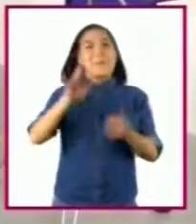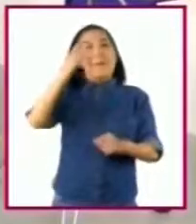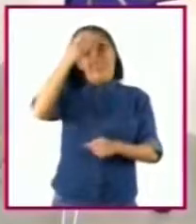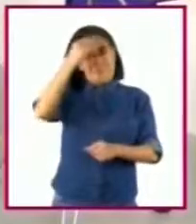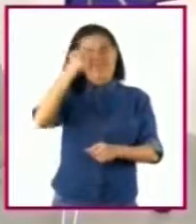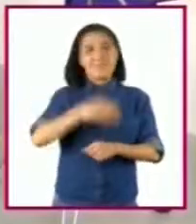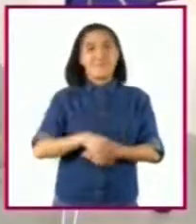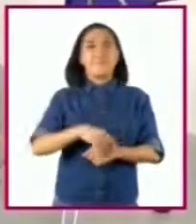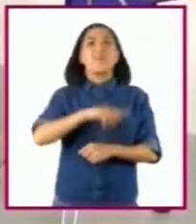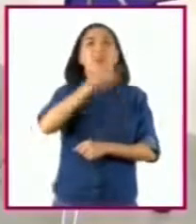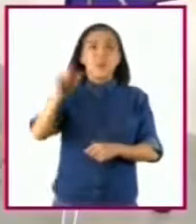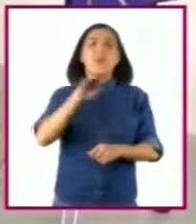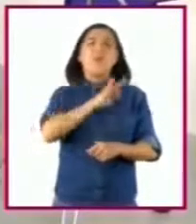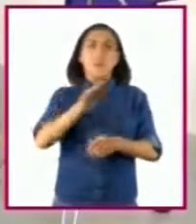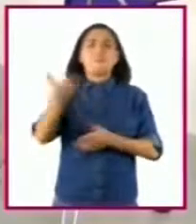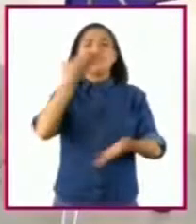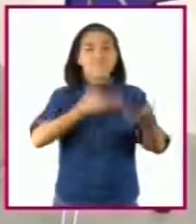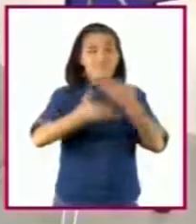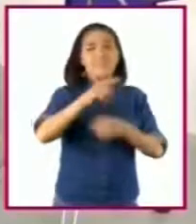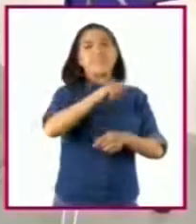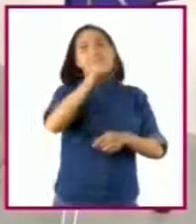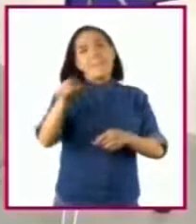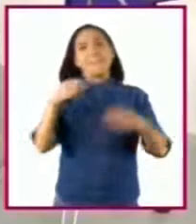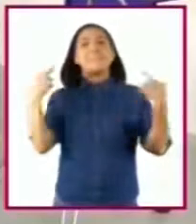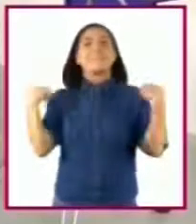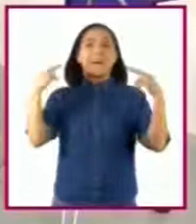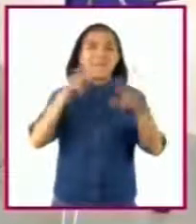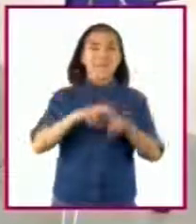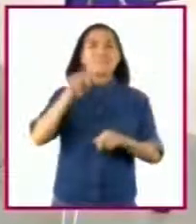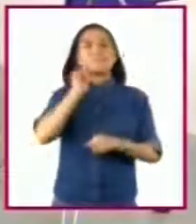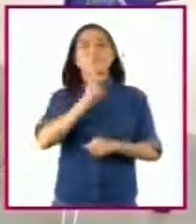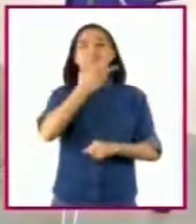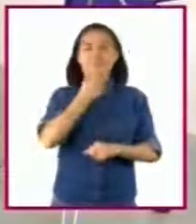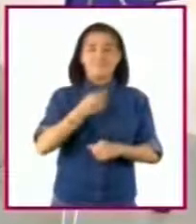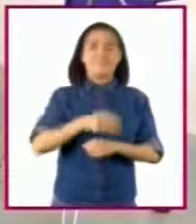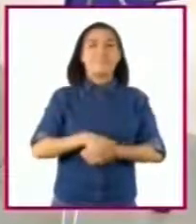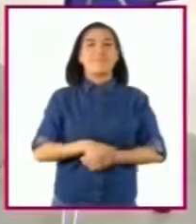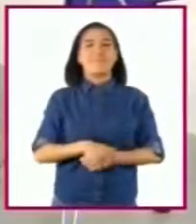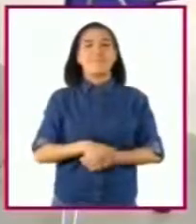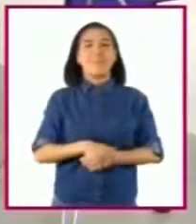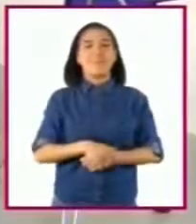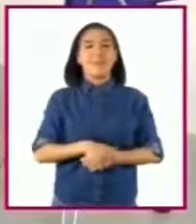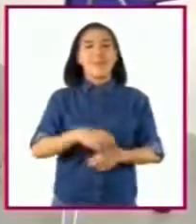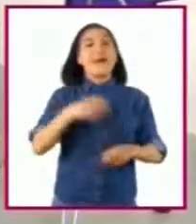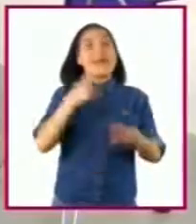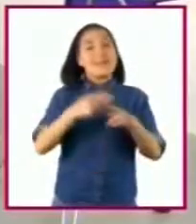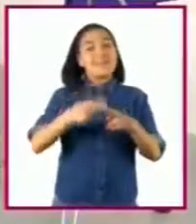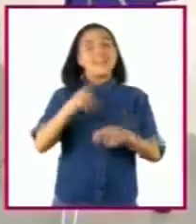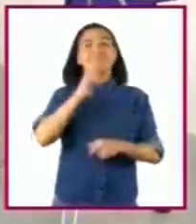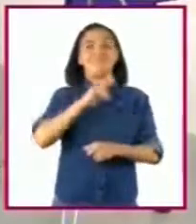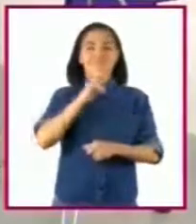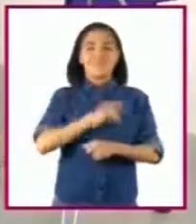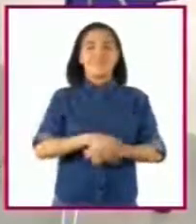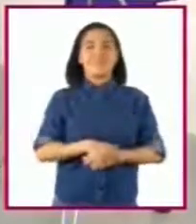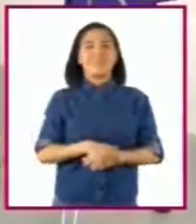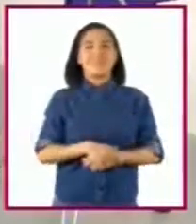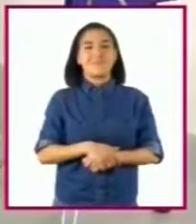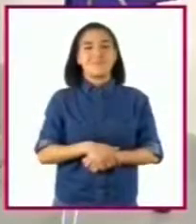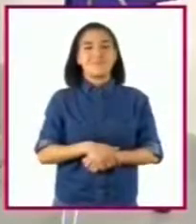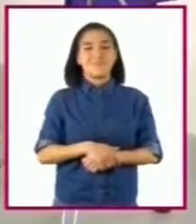es posible, les pedimos compartirlo con sus maestras y maestros. ¡Hasta pronto!